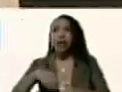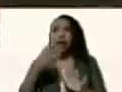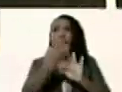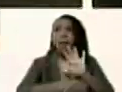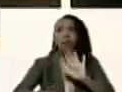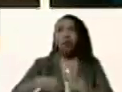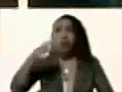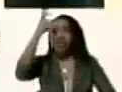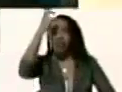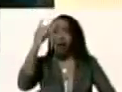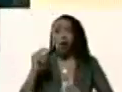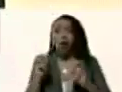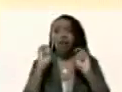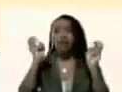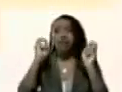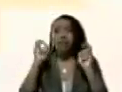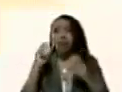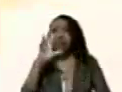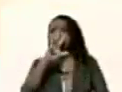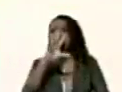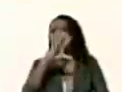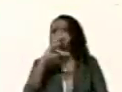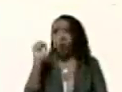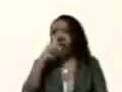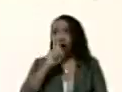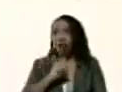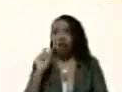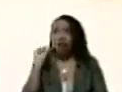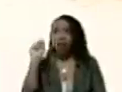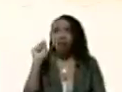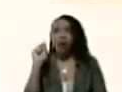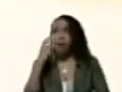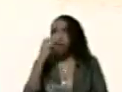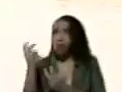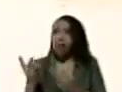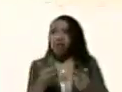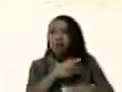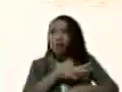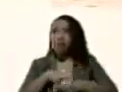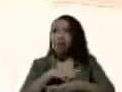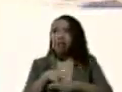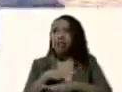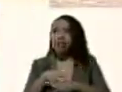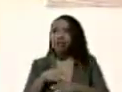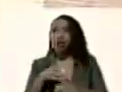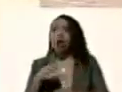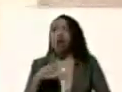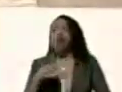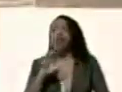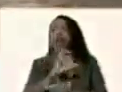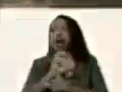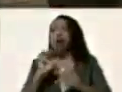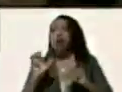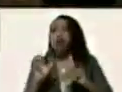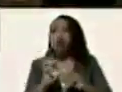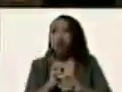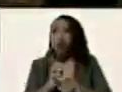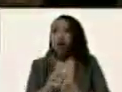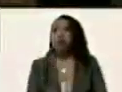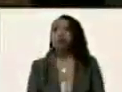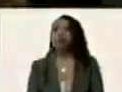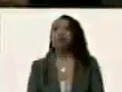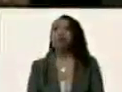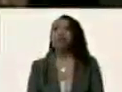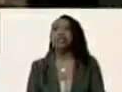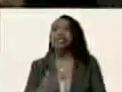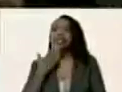el marco de sus 50 años de Punto Fijo. Bienvenido, ministro, hermano del Poder Popular para la Cultura, Ernesto Villegas.